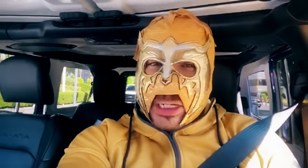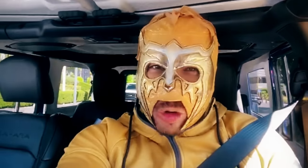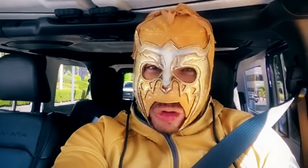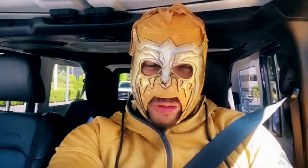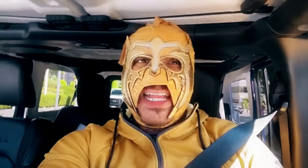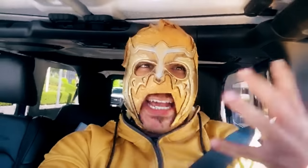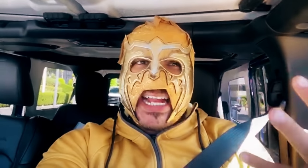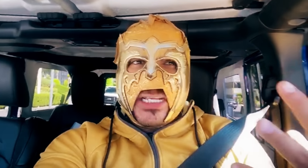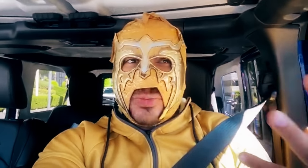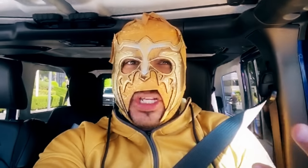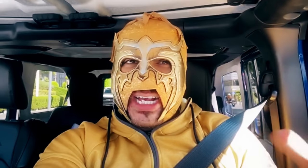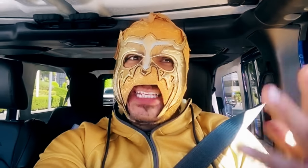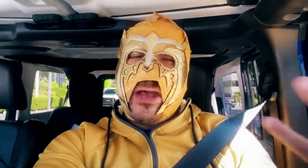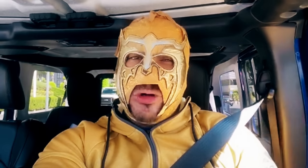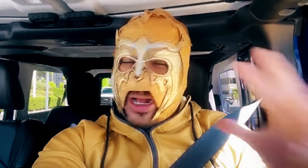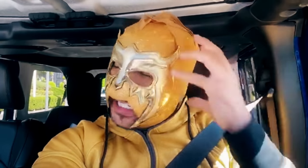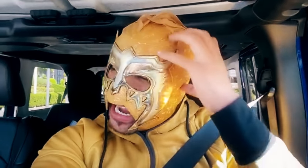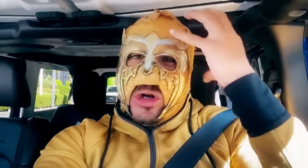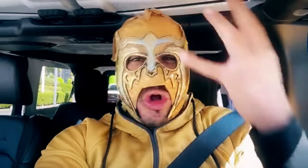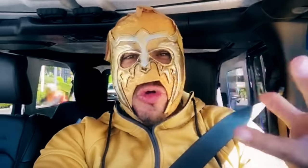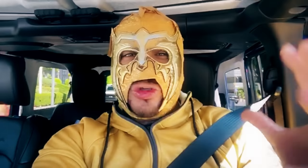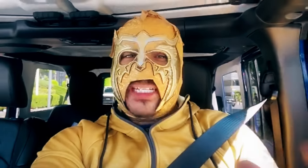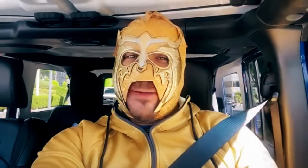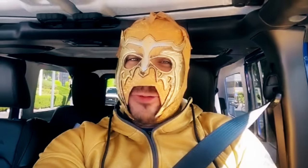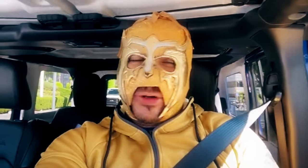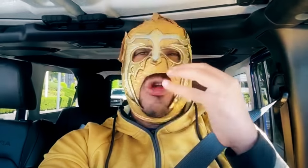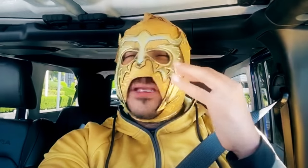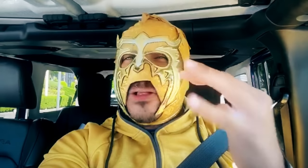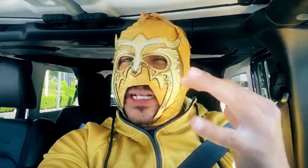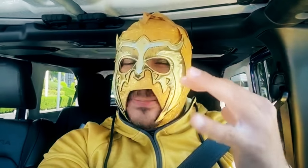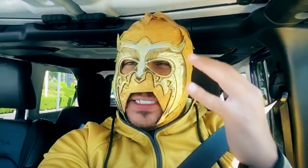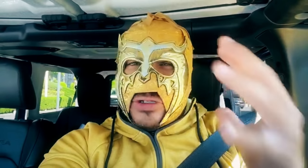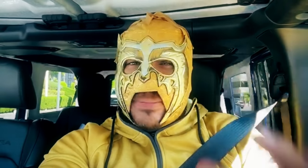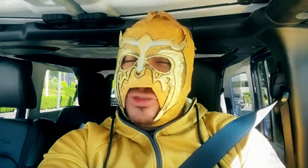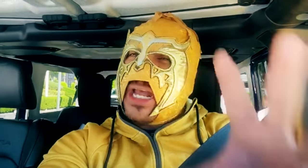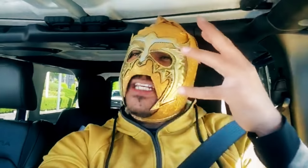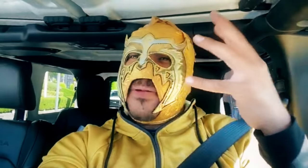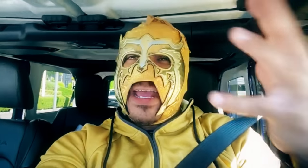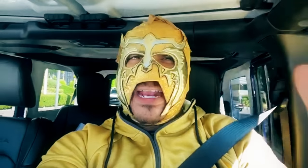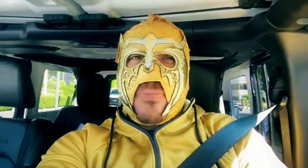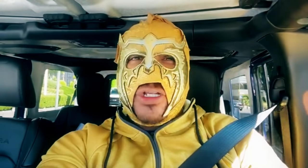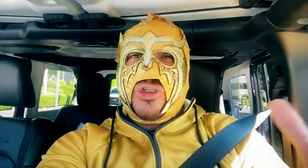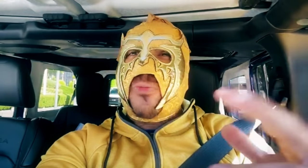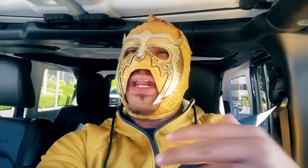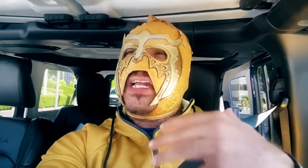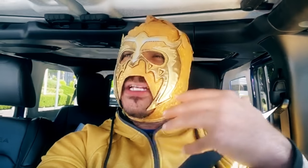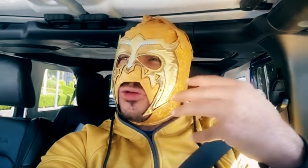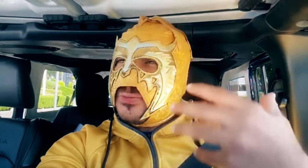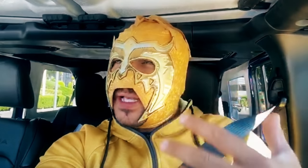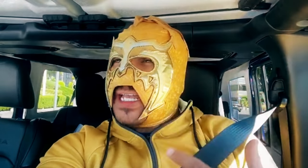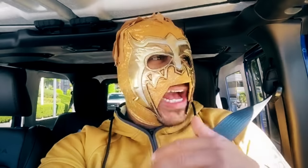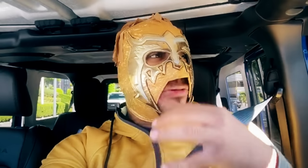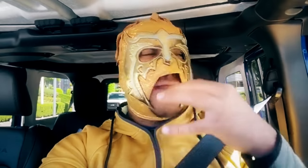posibilidad de hacerlo o no, de quedarse en su pinche casa o no. Así que no juzgues, cabrón, porque no saben lo que está pasando esa persona. Y si van a ir al pinche súper a